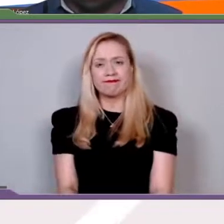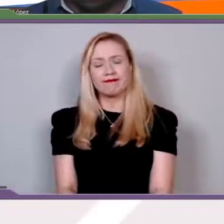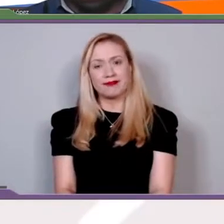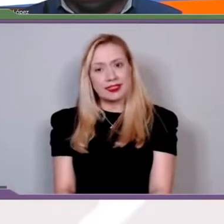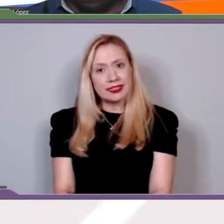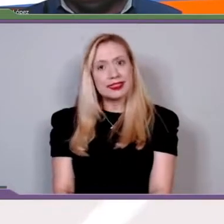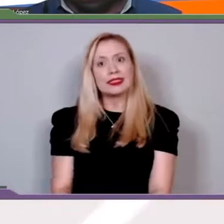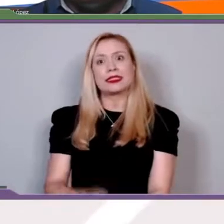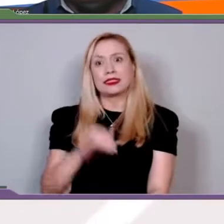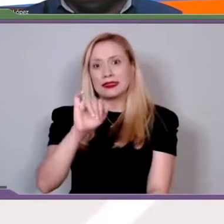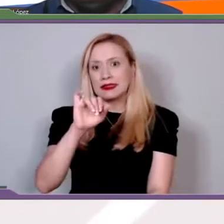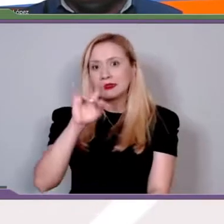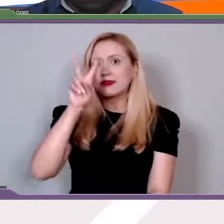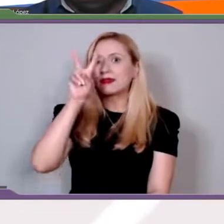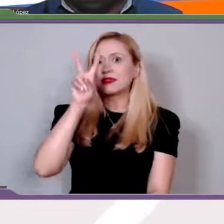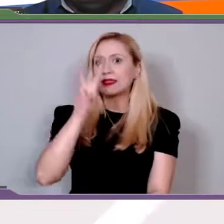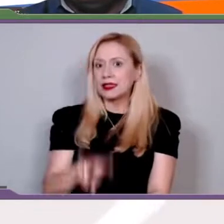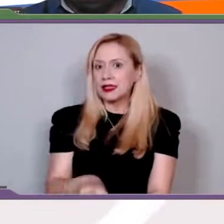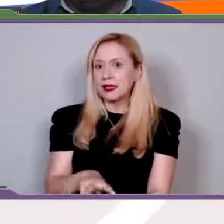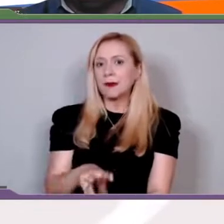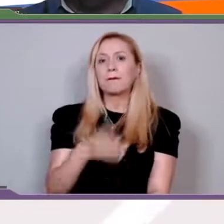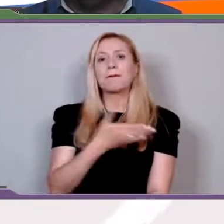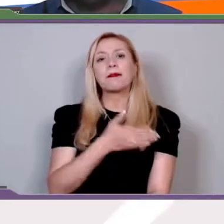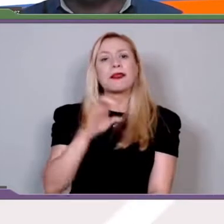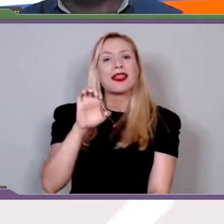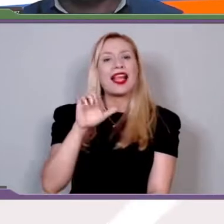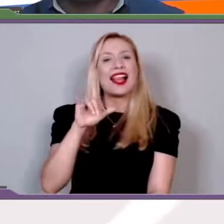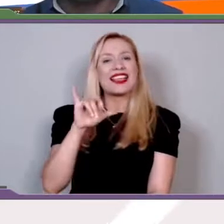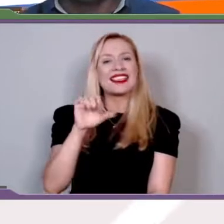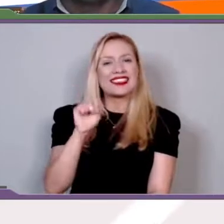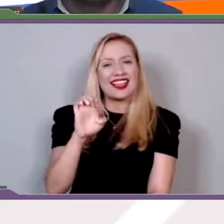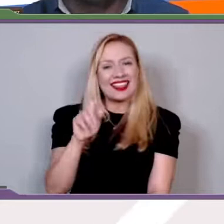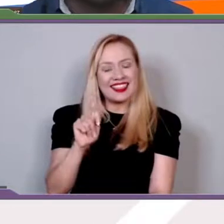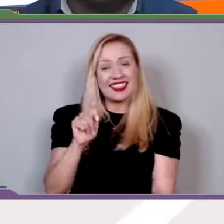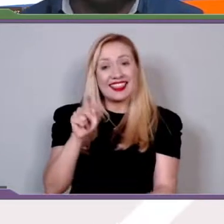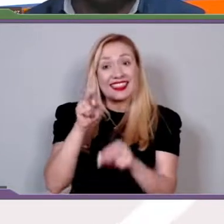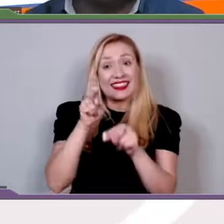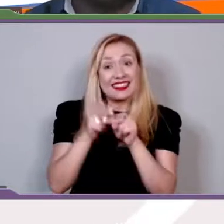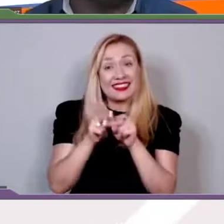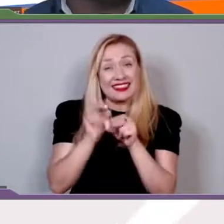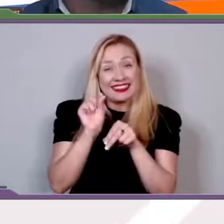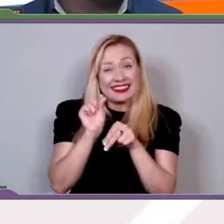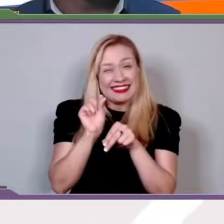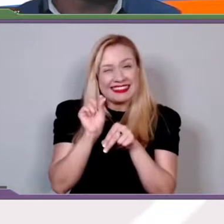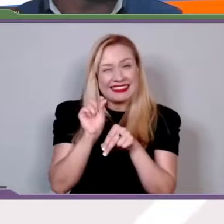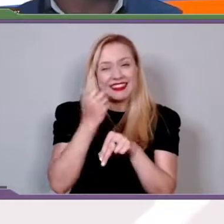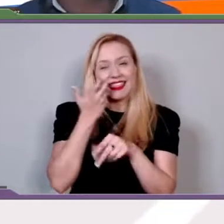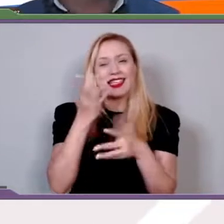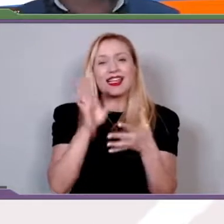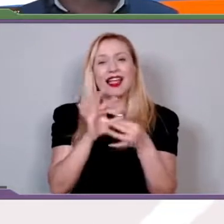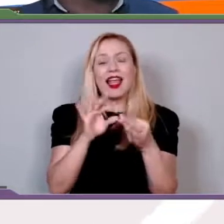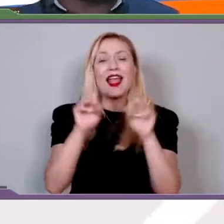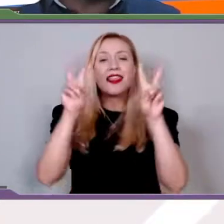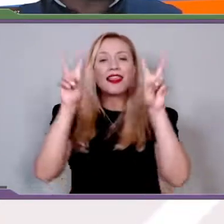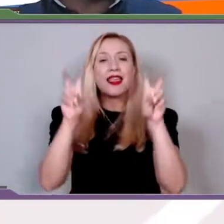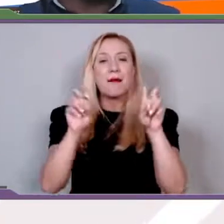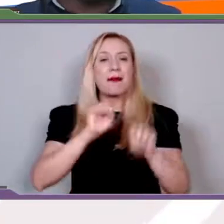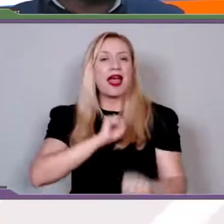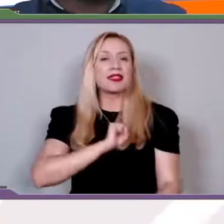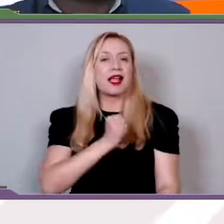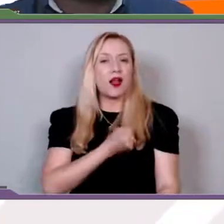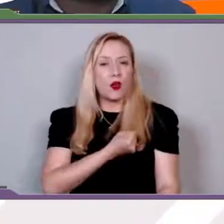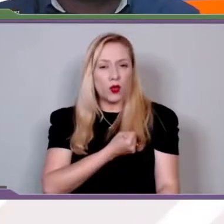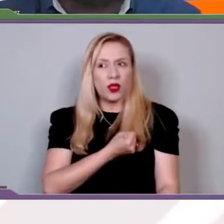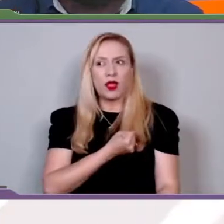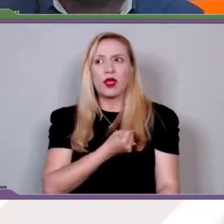Así es, Angelita. Eliseth, antes del corte, Ujú. em, justo el tema de salud y en general, ¿no? También